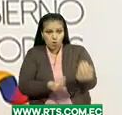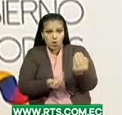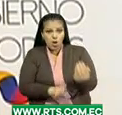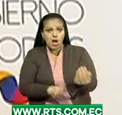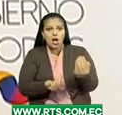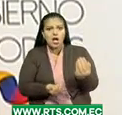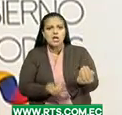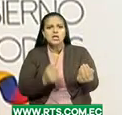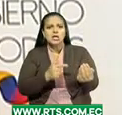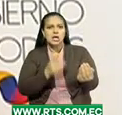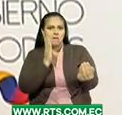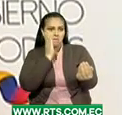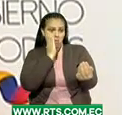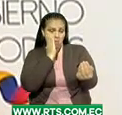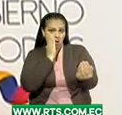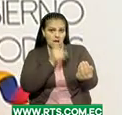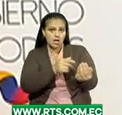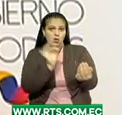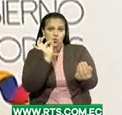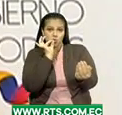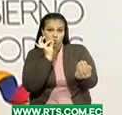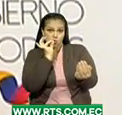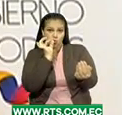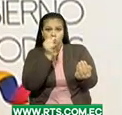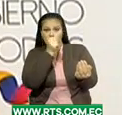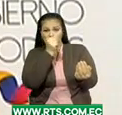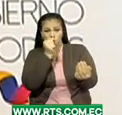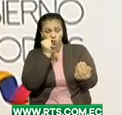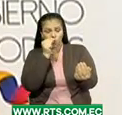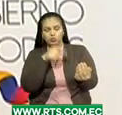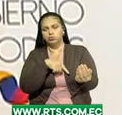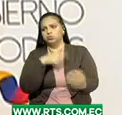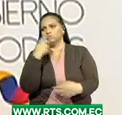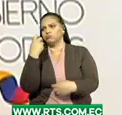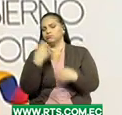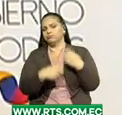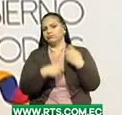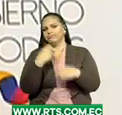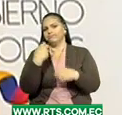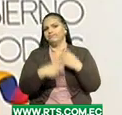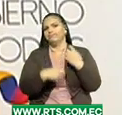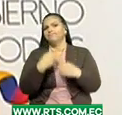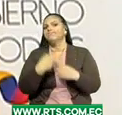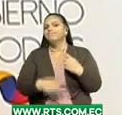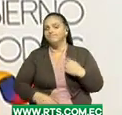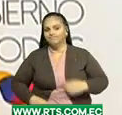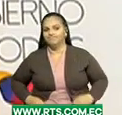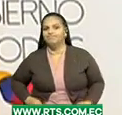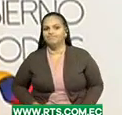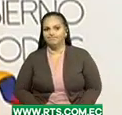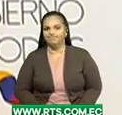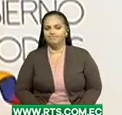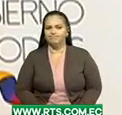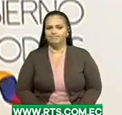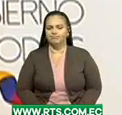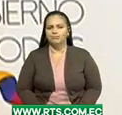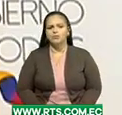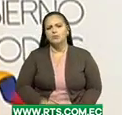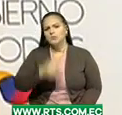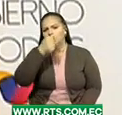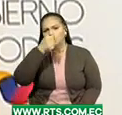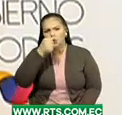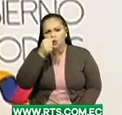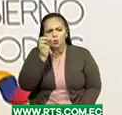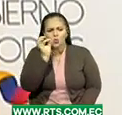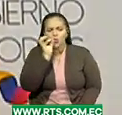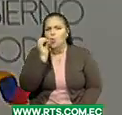madre haya estado o consumiendo durante su embarazo. Sustancias ilegales, sustancias ilícitas o cualquier tipo de droga